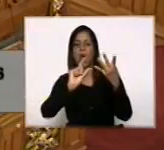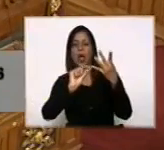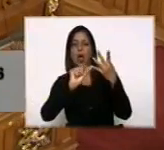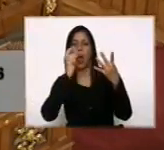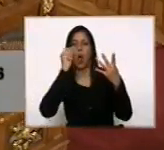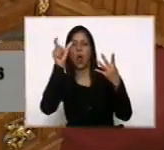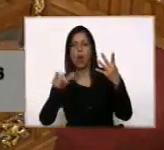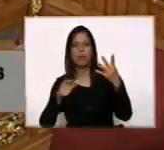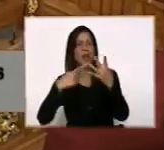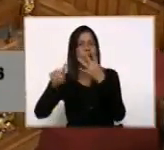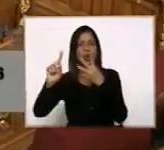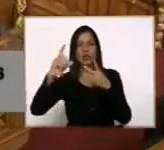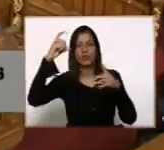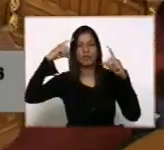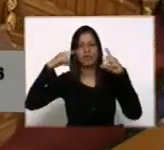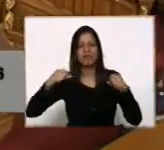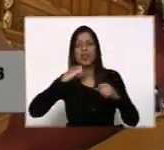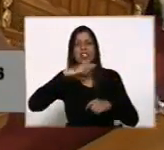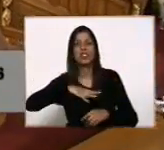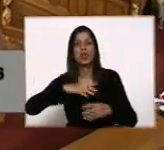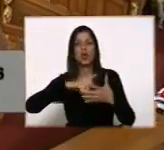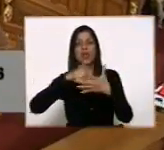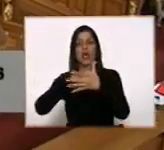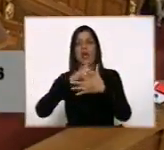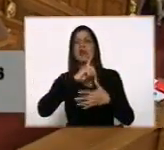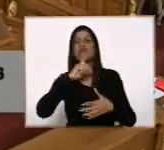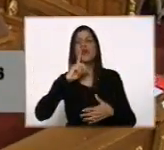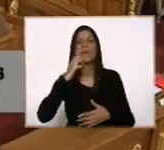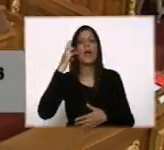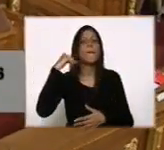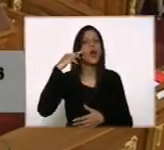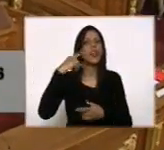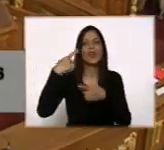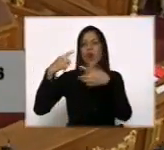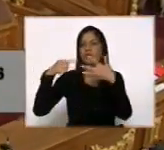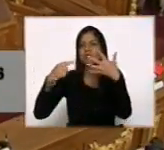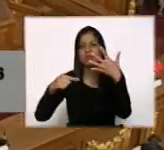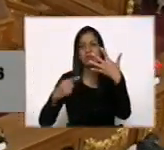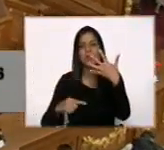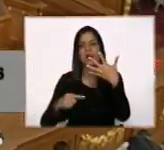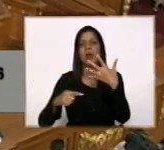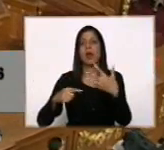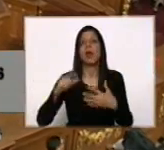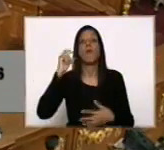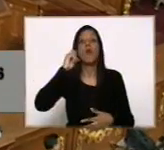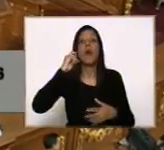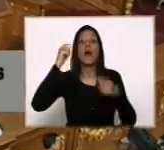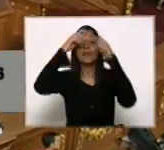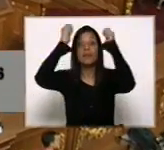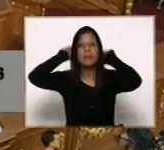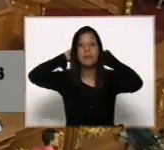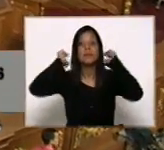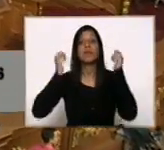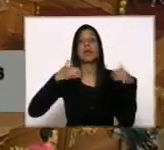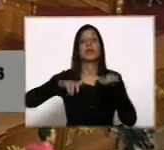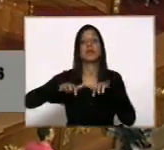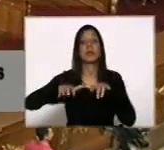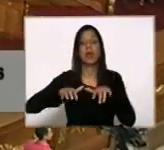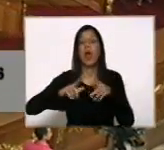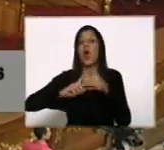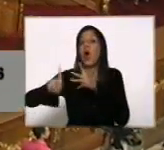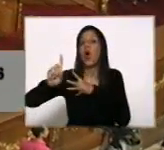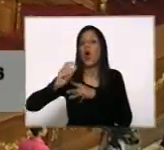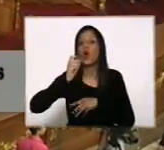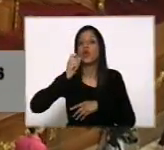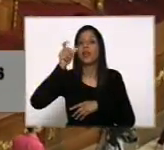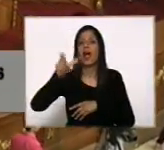Chirino, está Andrés Sota, está el Negro Miguel, está Luisa Cáceres Almendi, está Josefa Venancia